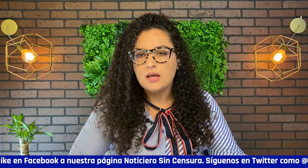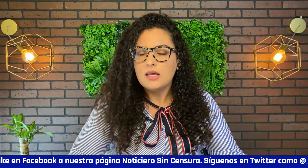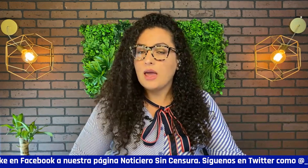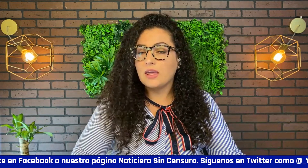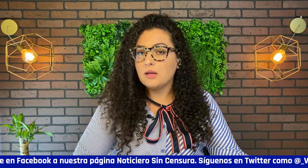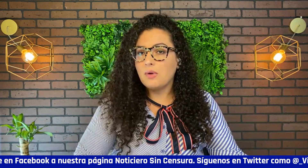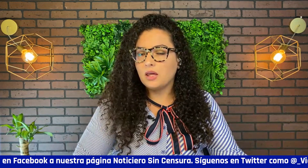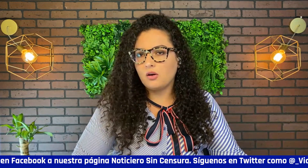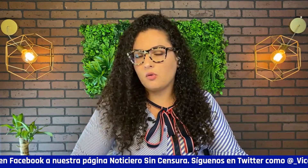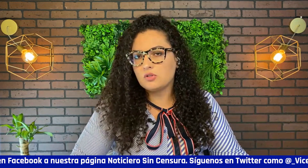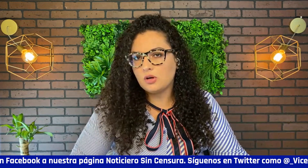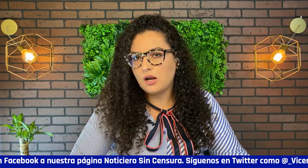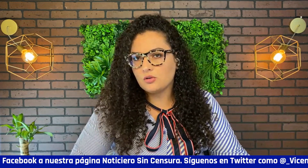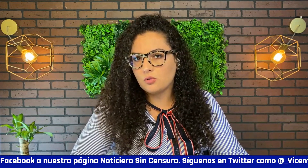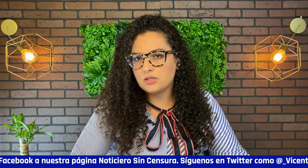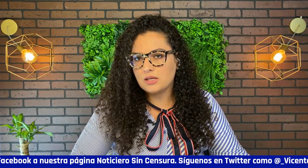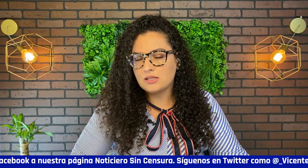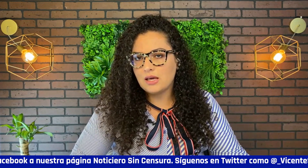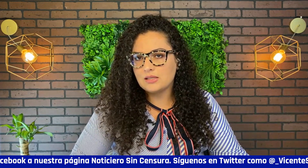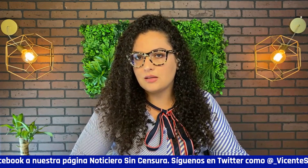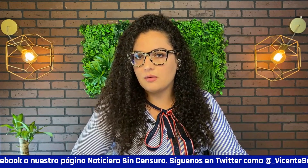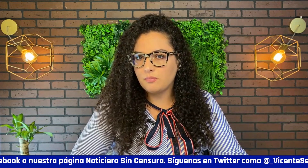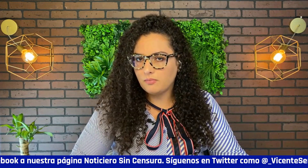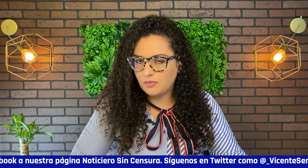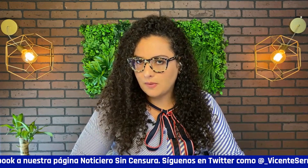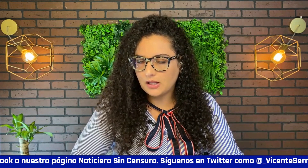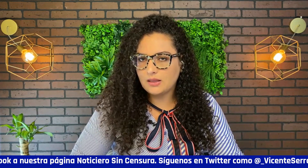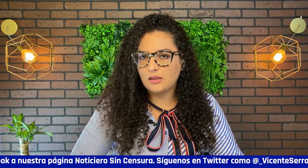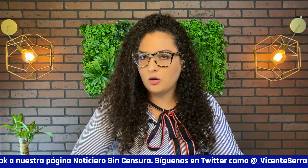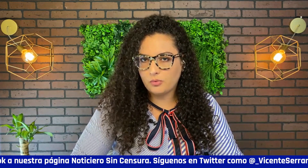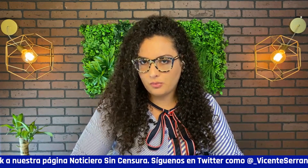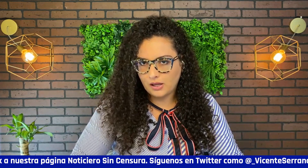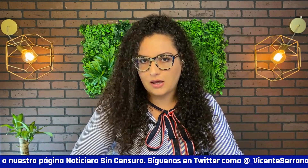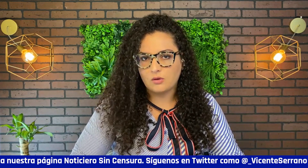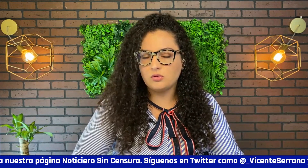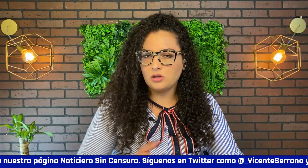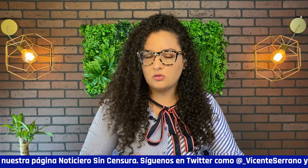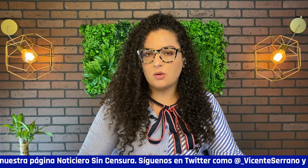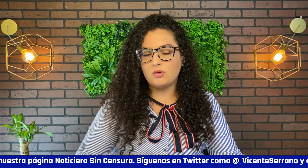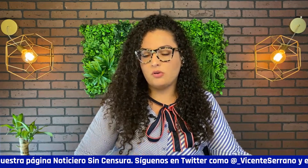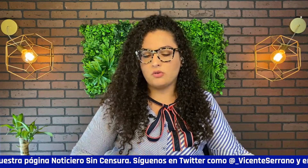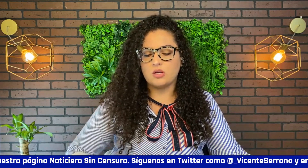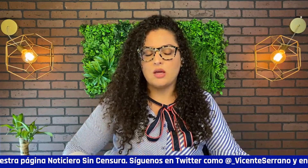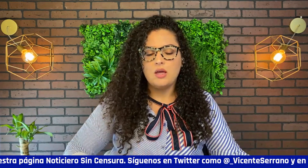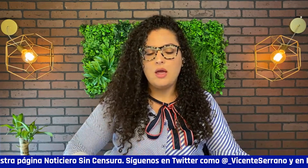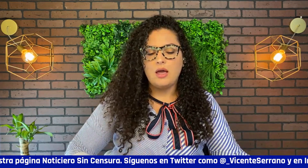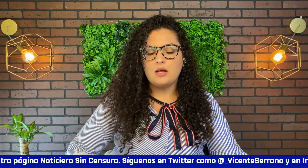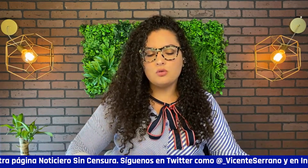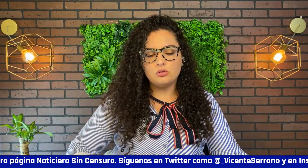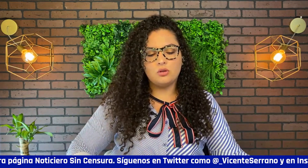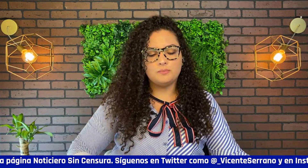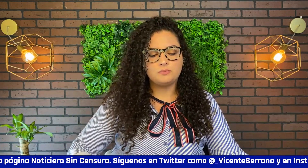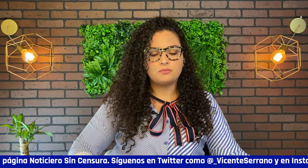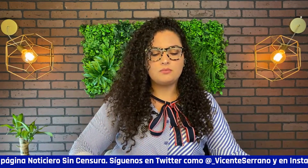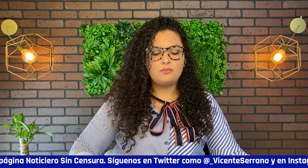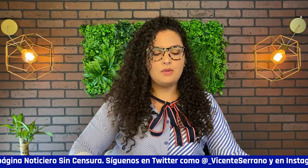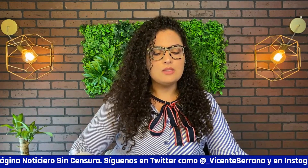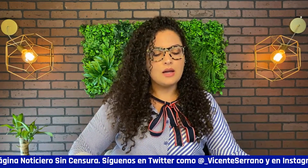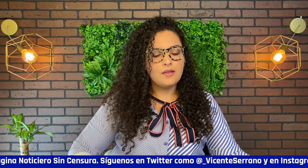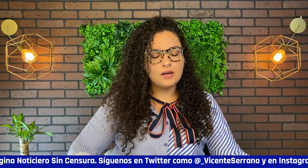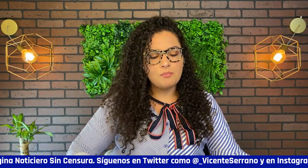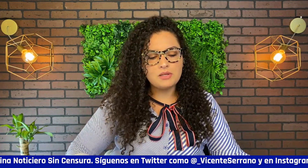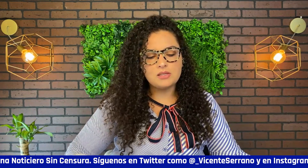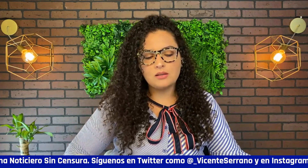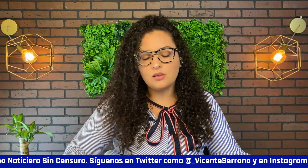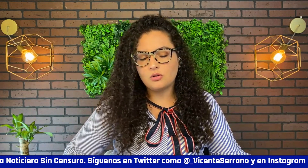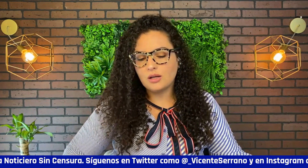juez. Y aquí en México cuestionar a los jueces es de verdad de a tiro por viaje. Usted lo sabe, yo lo sé. El asunto es